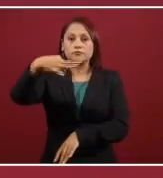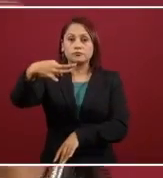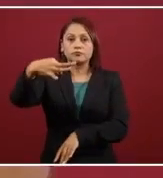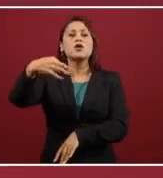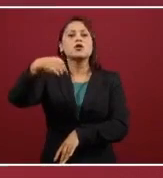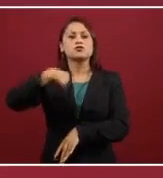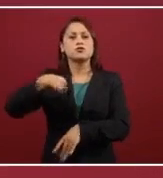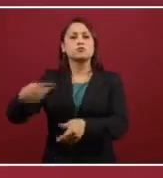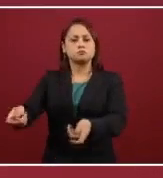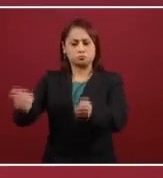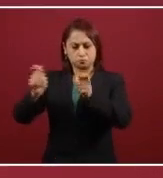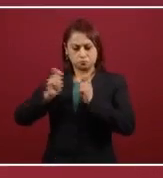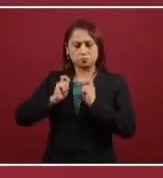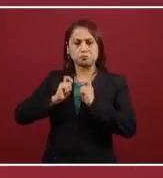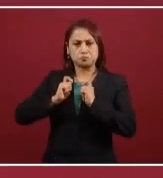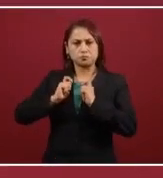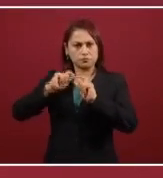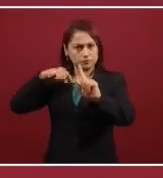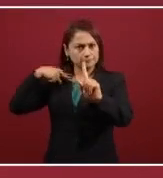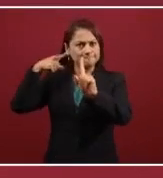y lo voy a cumplir.